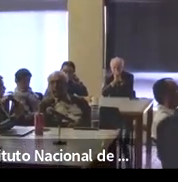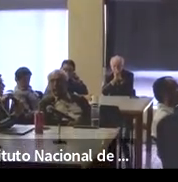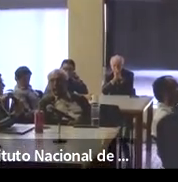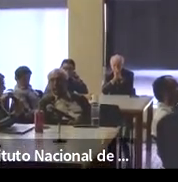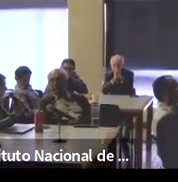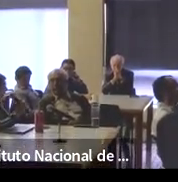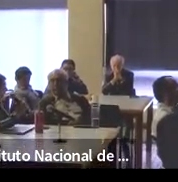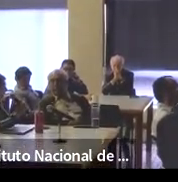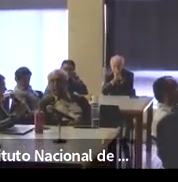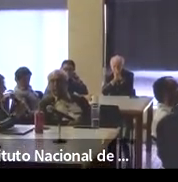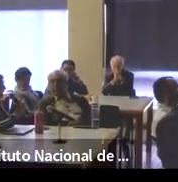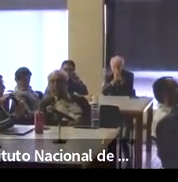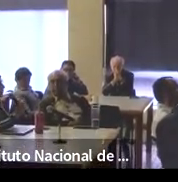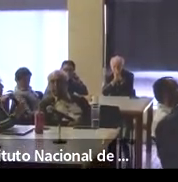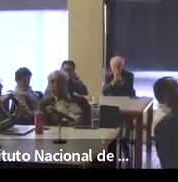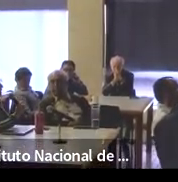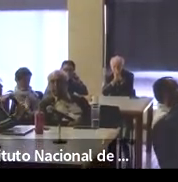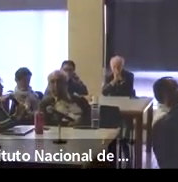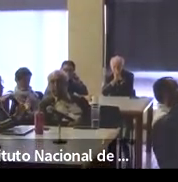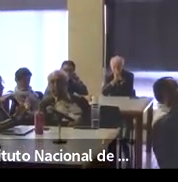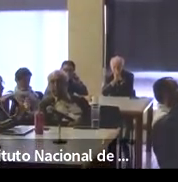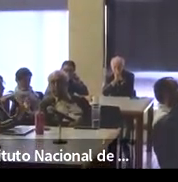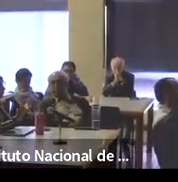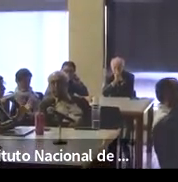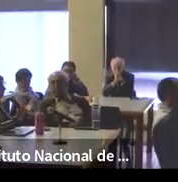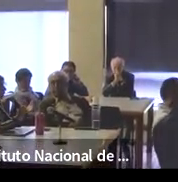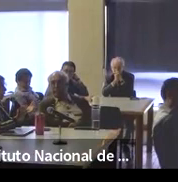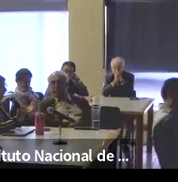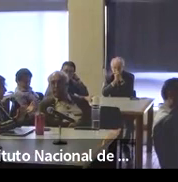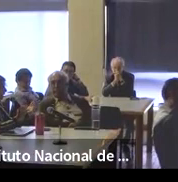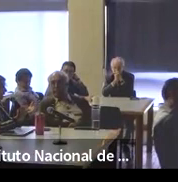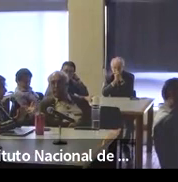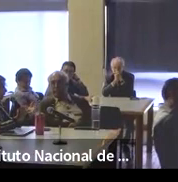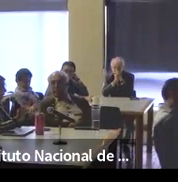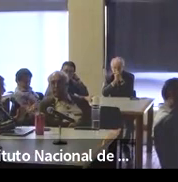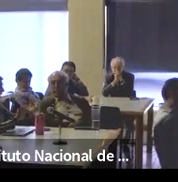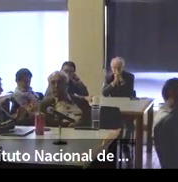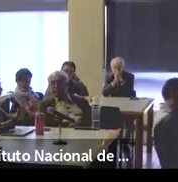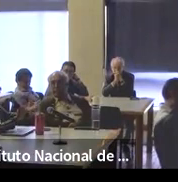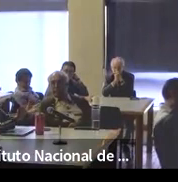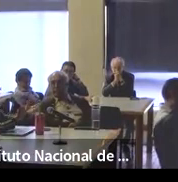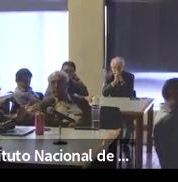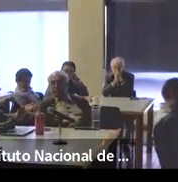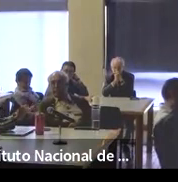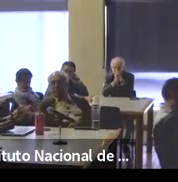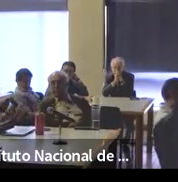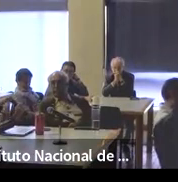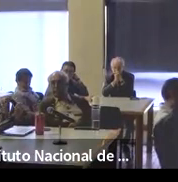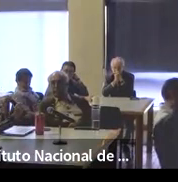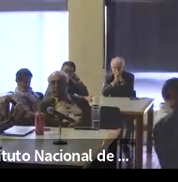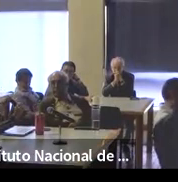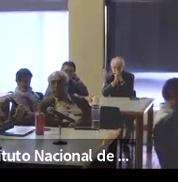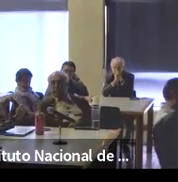conflictos que no se expresan Y eso pasa mucho uno no se da cuenta de que hay algún conflicto porque